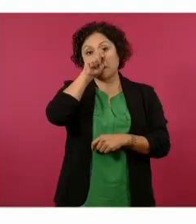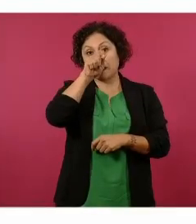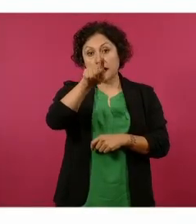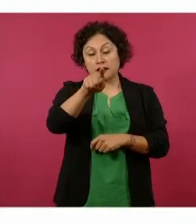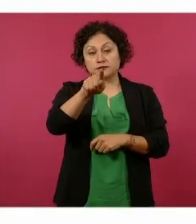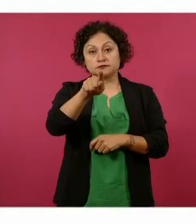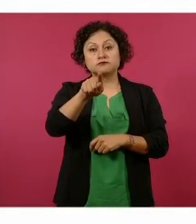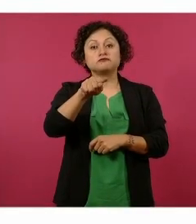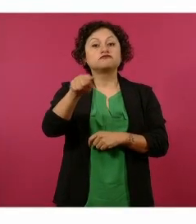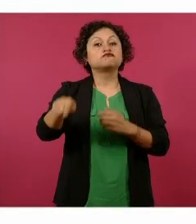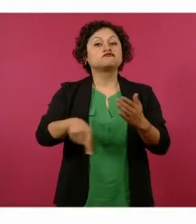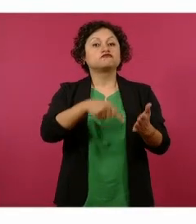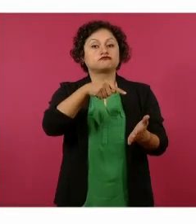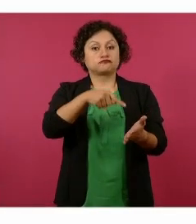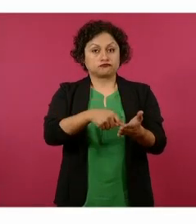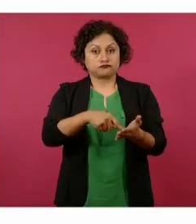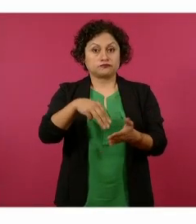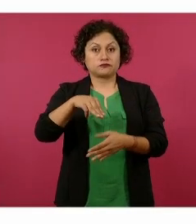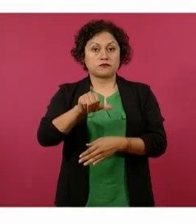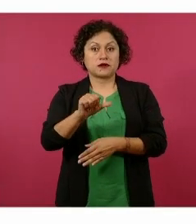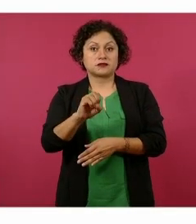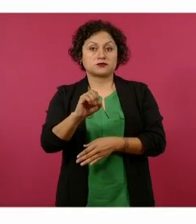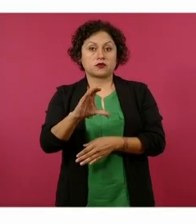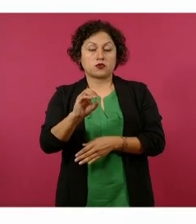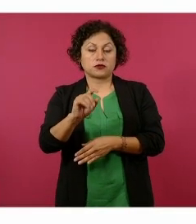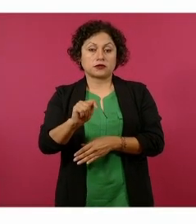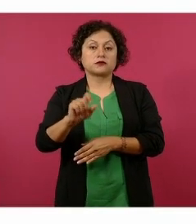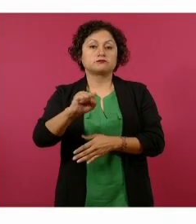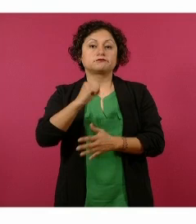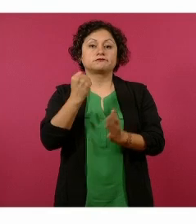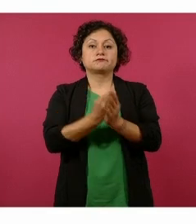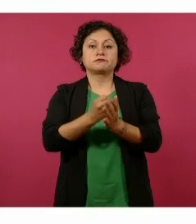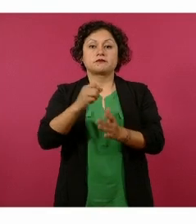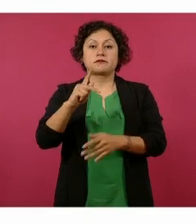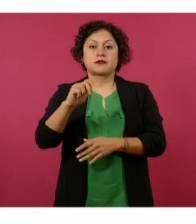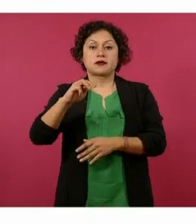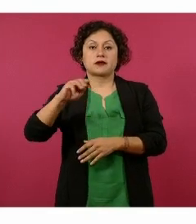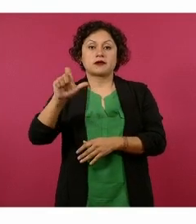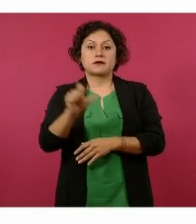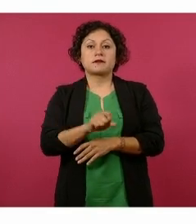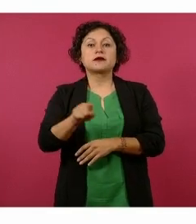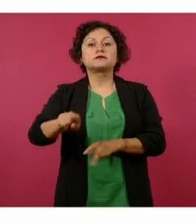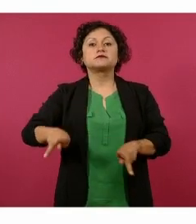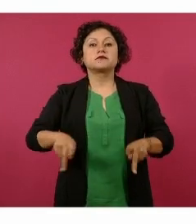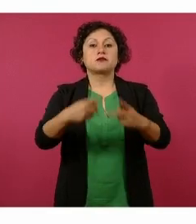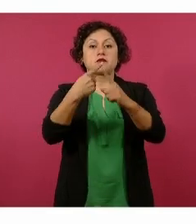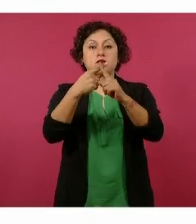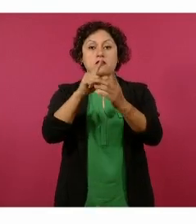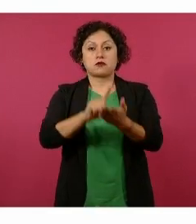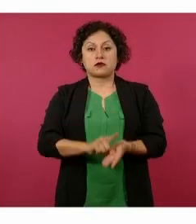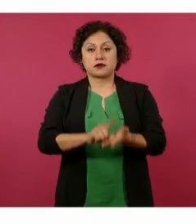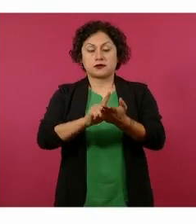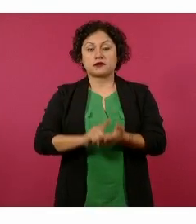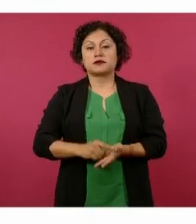una franquicia Pemex, Servicio Sierra Esmeralda, con el litro en promedio la semana pasada de